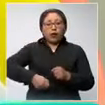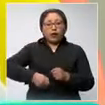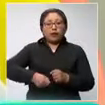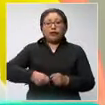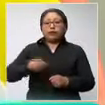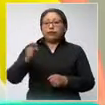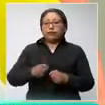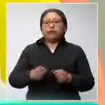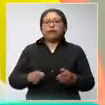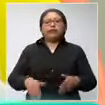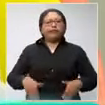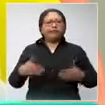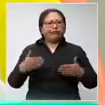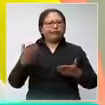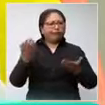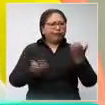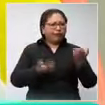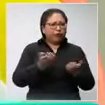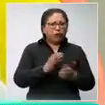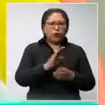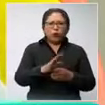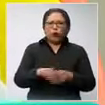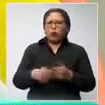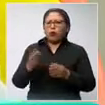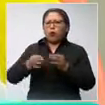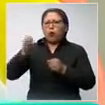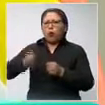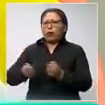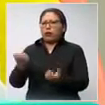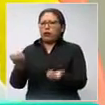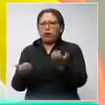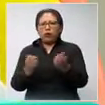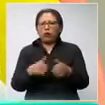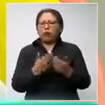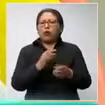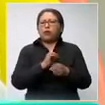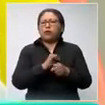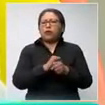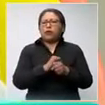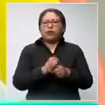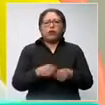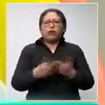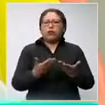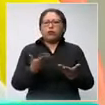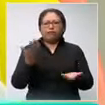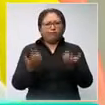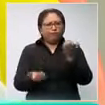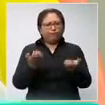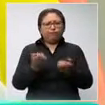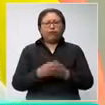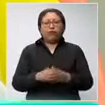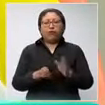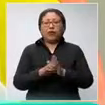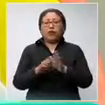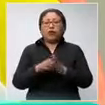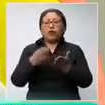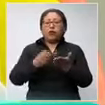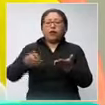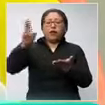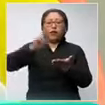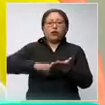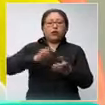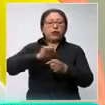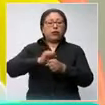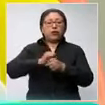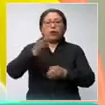solamente cuánto derecho sabe o cuántas sentencias ha dictado y la calidad de las mismas, sino la integridad de su vida. Lo que dice la Convención de Bangalore sobre el trabajo de un